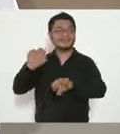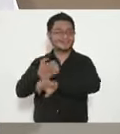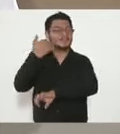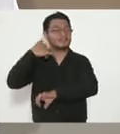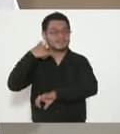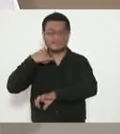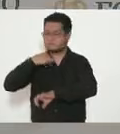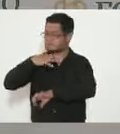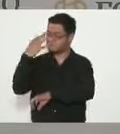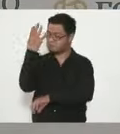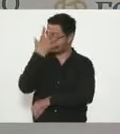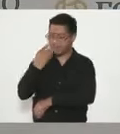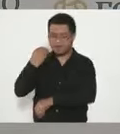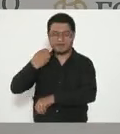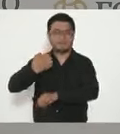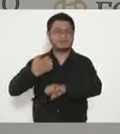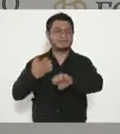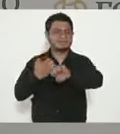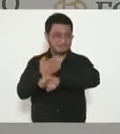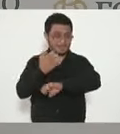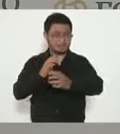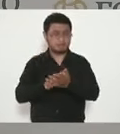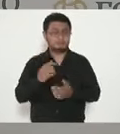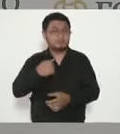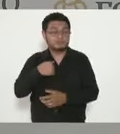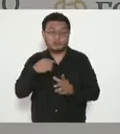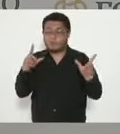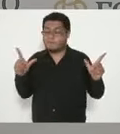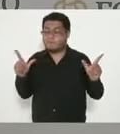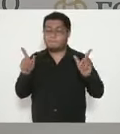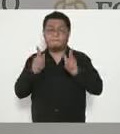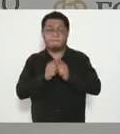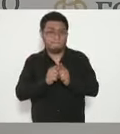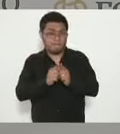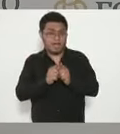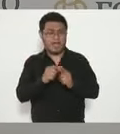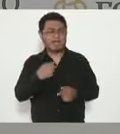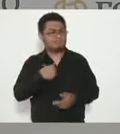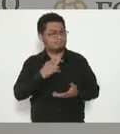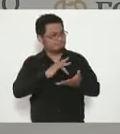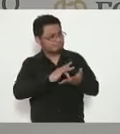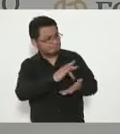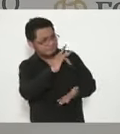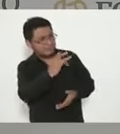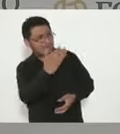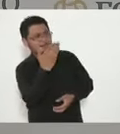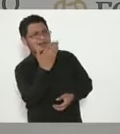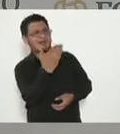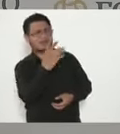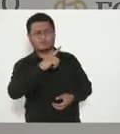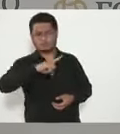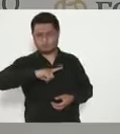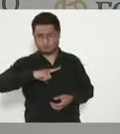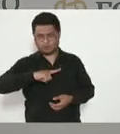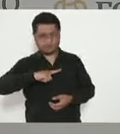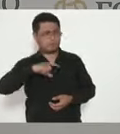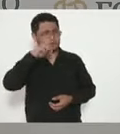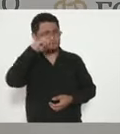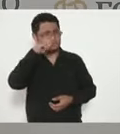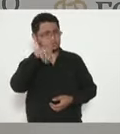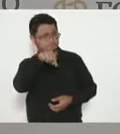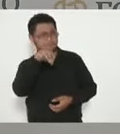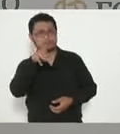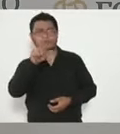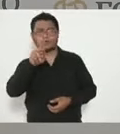gran estado, y termino agradeciendo mucho al gobernador Mauricio Vila